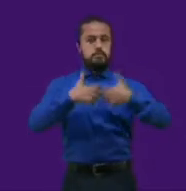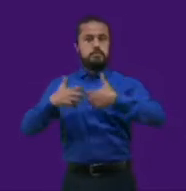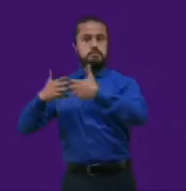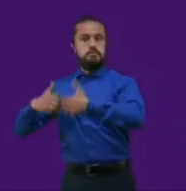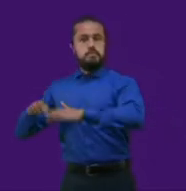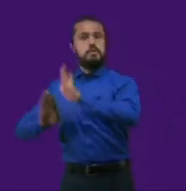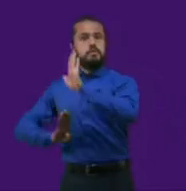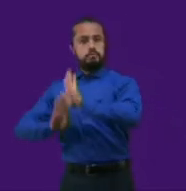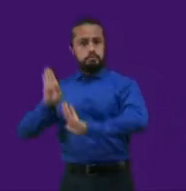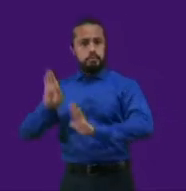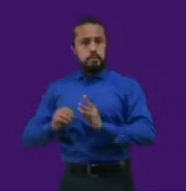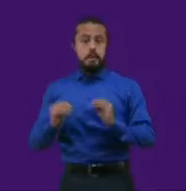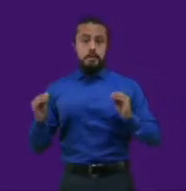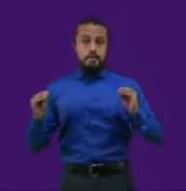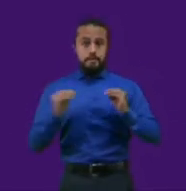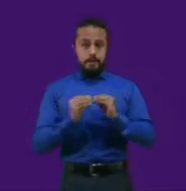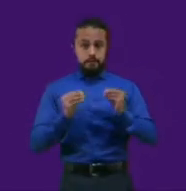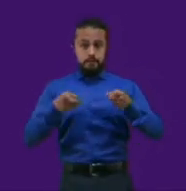y